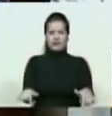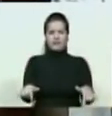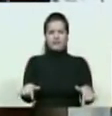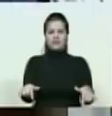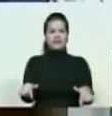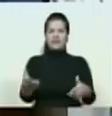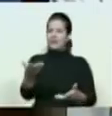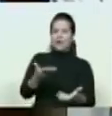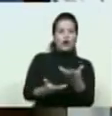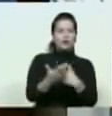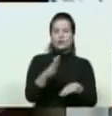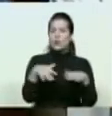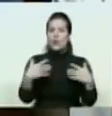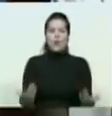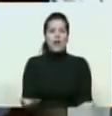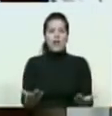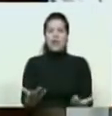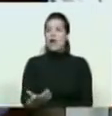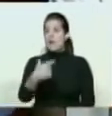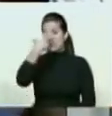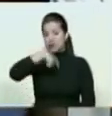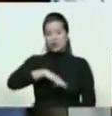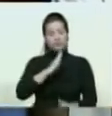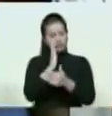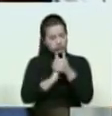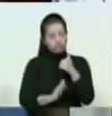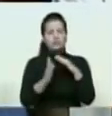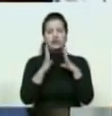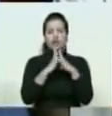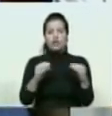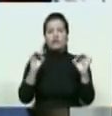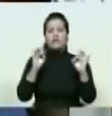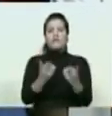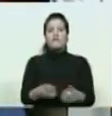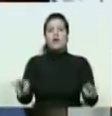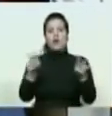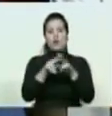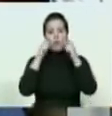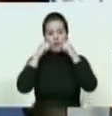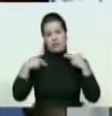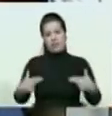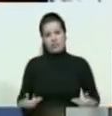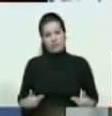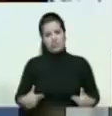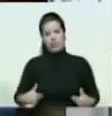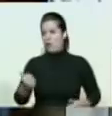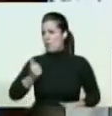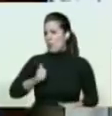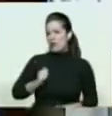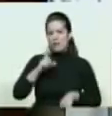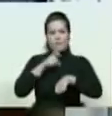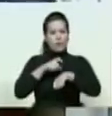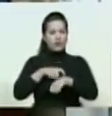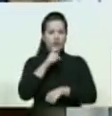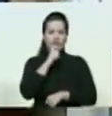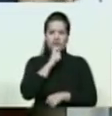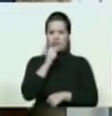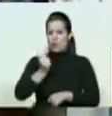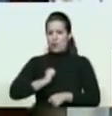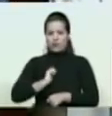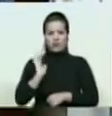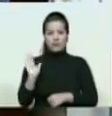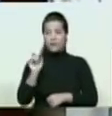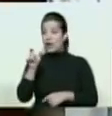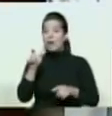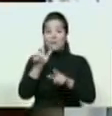es el triunfo de los más nobles valores de la humanidad en los más difíciles momentos que nos haya correspondido vivir. Y ese pueblo nos ha